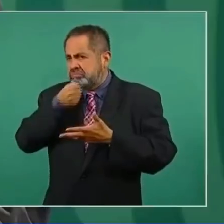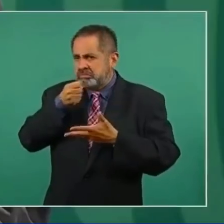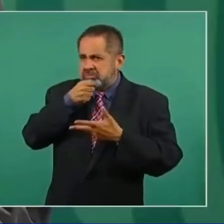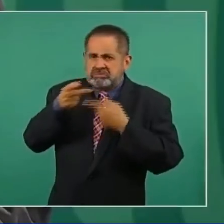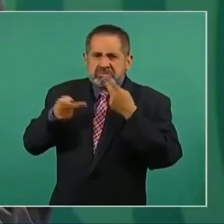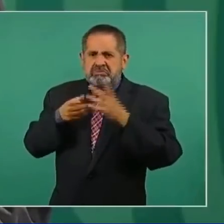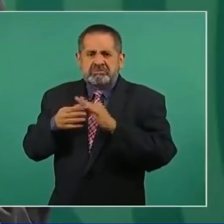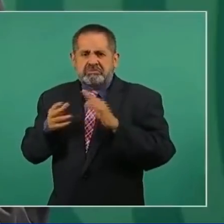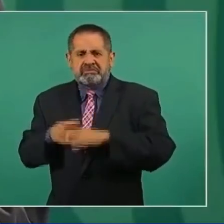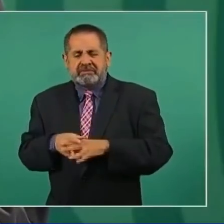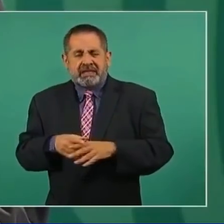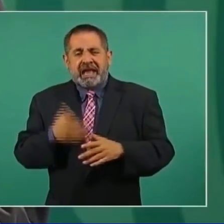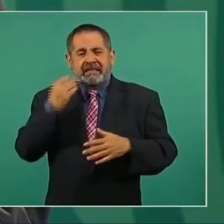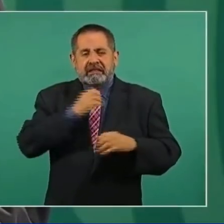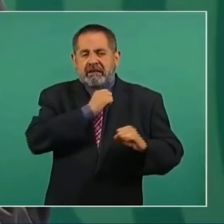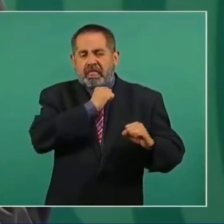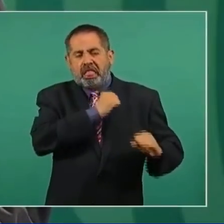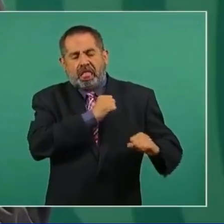del grillete